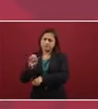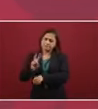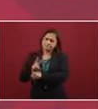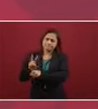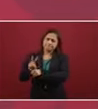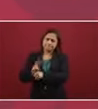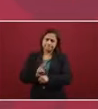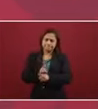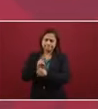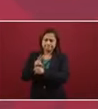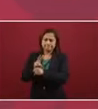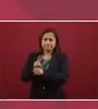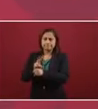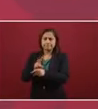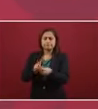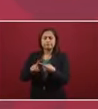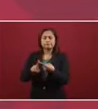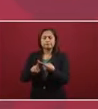las